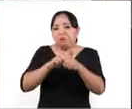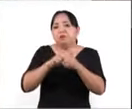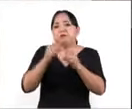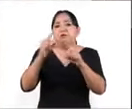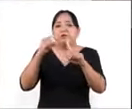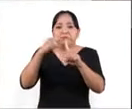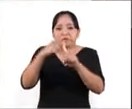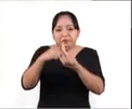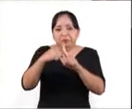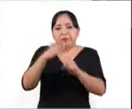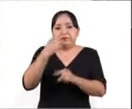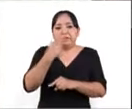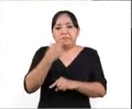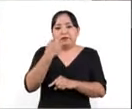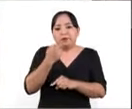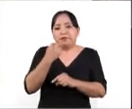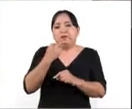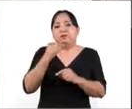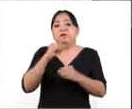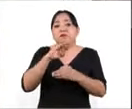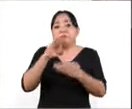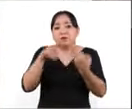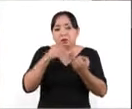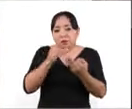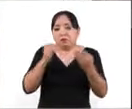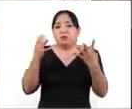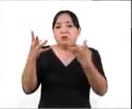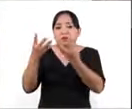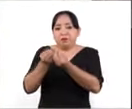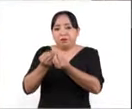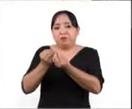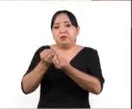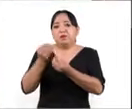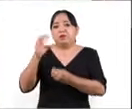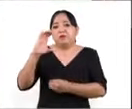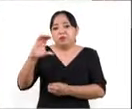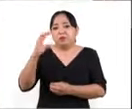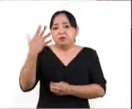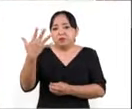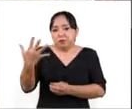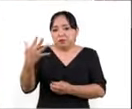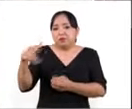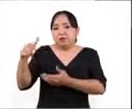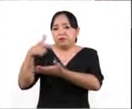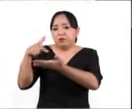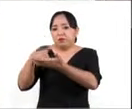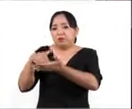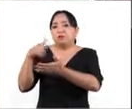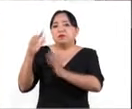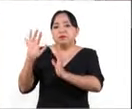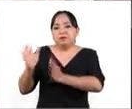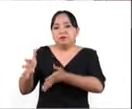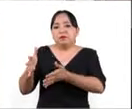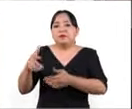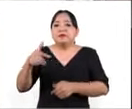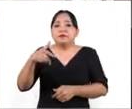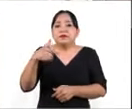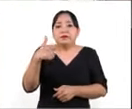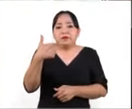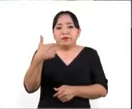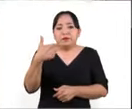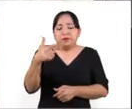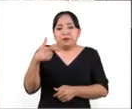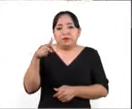Estábamos ya en el C5 y a las 13:05 inició el sismo, que como ya todos